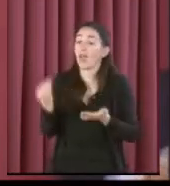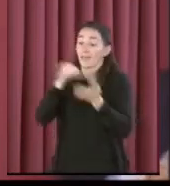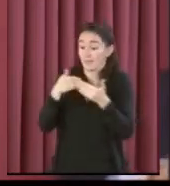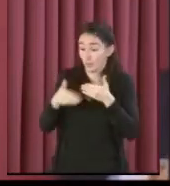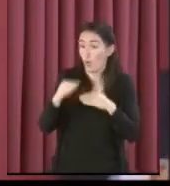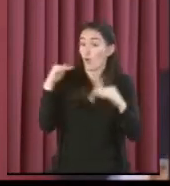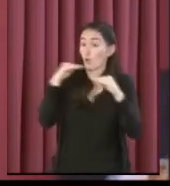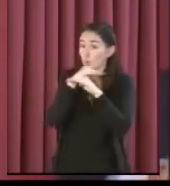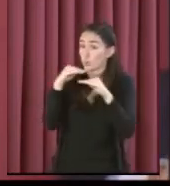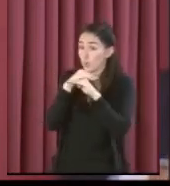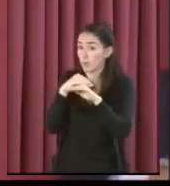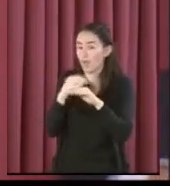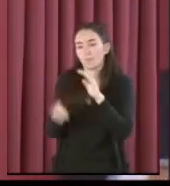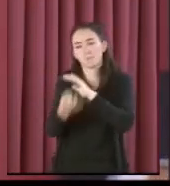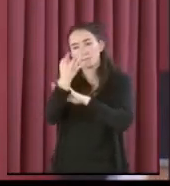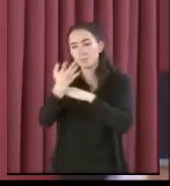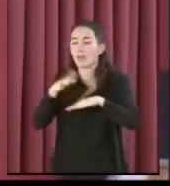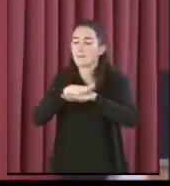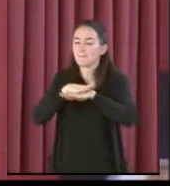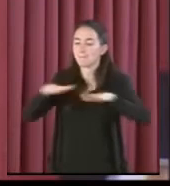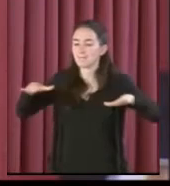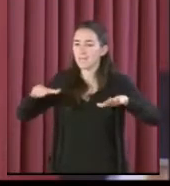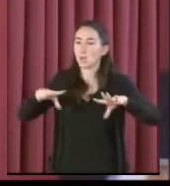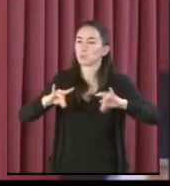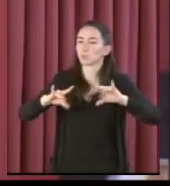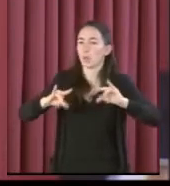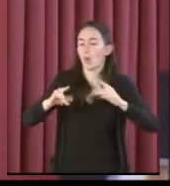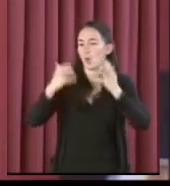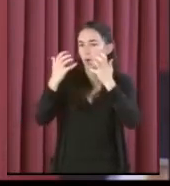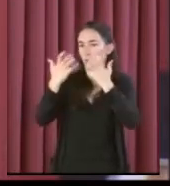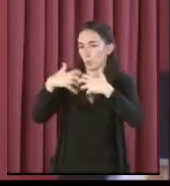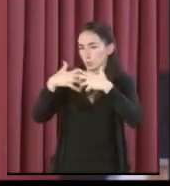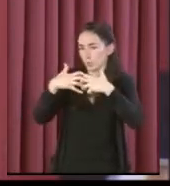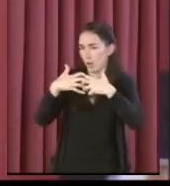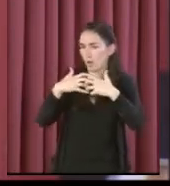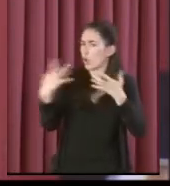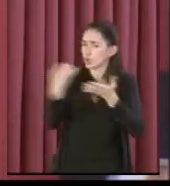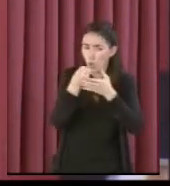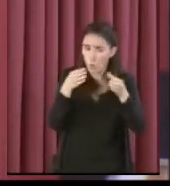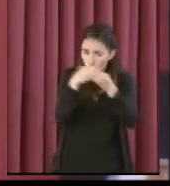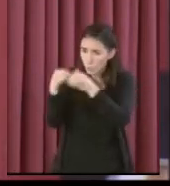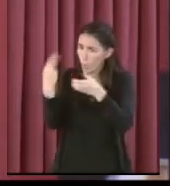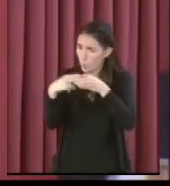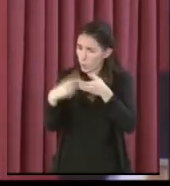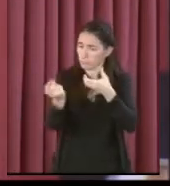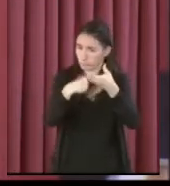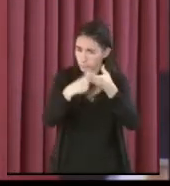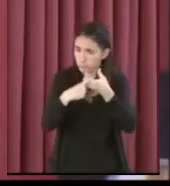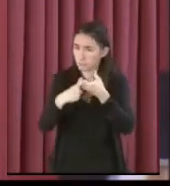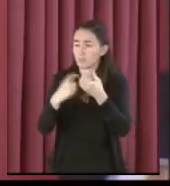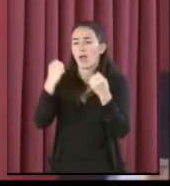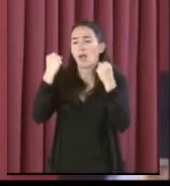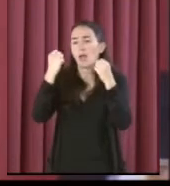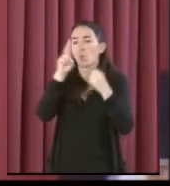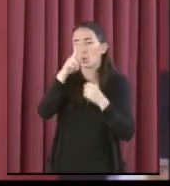la Mesa de Suelo Industrial, con presencia de todos los grupos municipales, de la Federación de Empresarios y la Cámara de Comercio, de